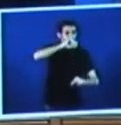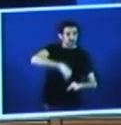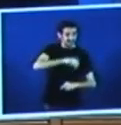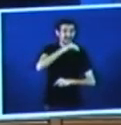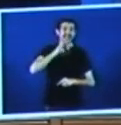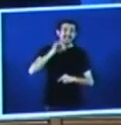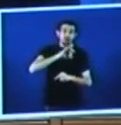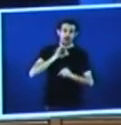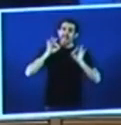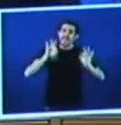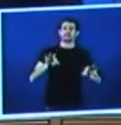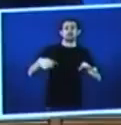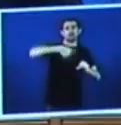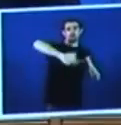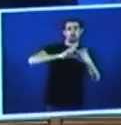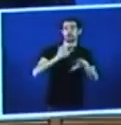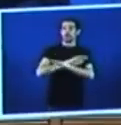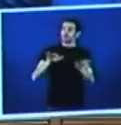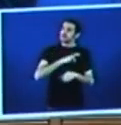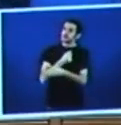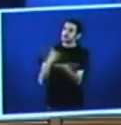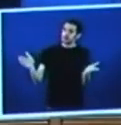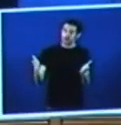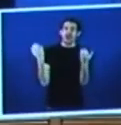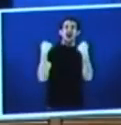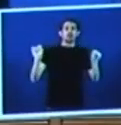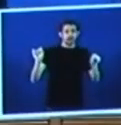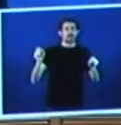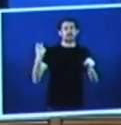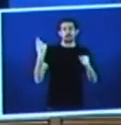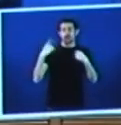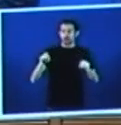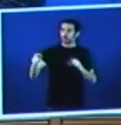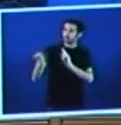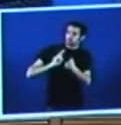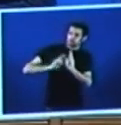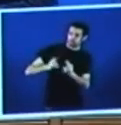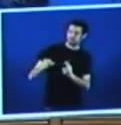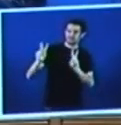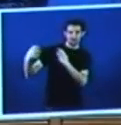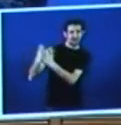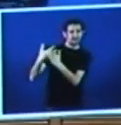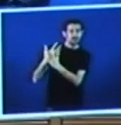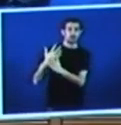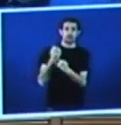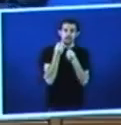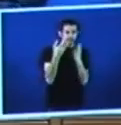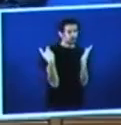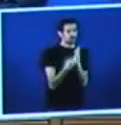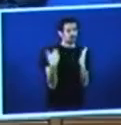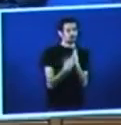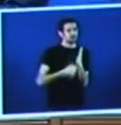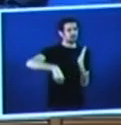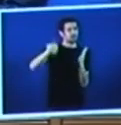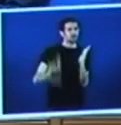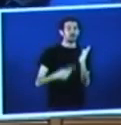sin embargo, es de otro xeito. Señoría, a pesar de todo que usted diga, los datos acreditan que en plena